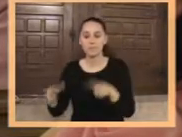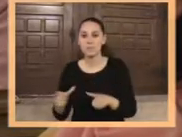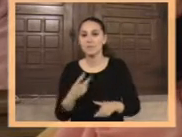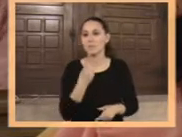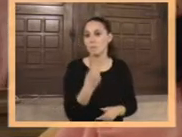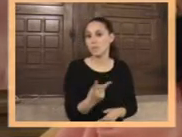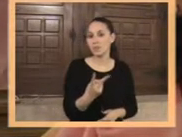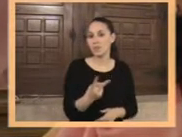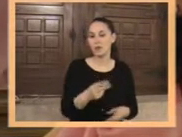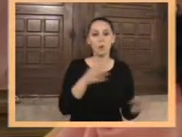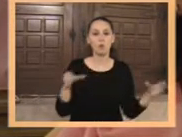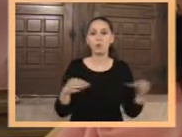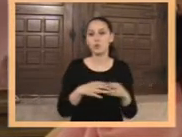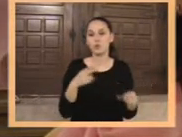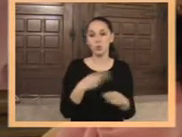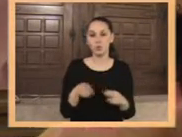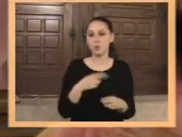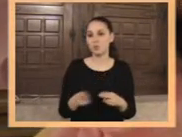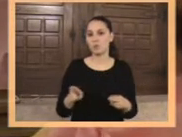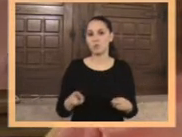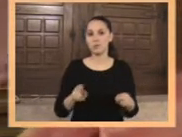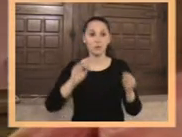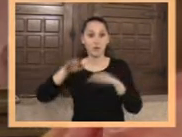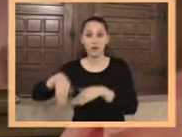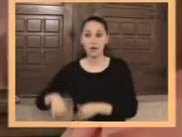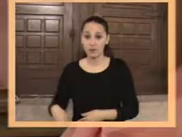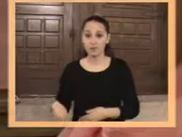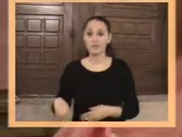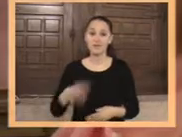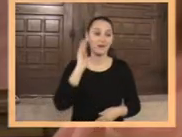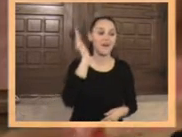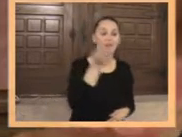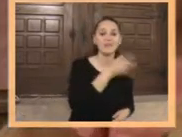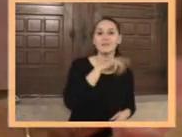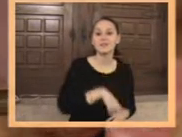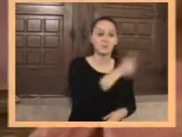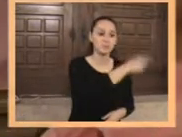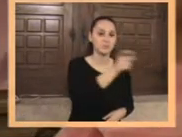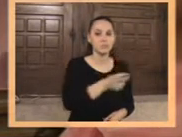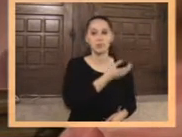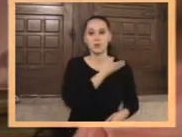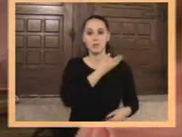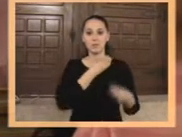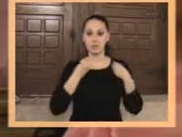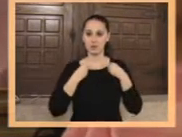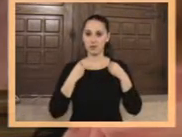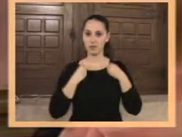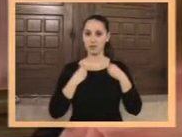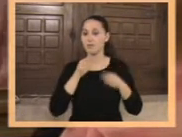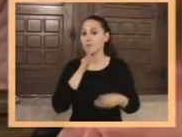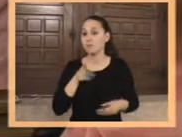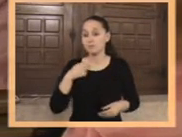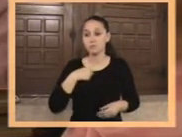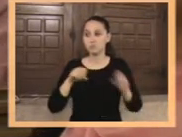tú lo has hecho mal, por lo tanto yo lo quiero hacer peor, pero al final, quien lo tiene que pagar es el ciudadano de Plasencia. Entonces, por lo tanto, nosotros tenemos clara una